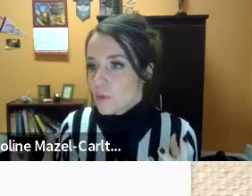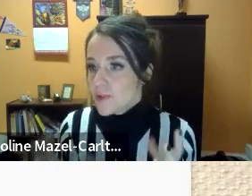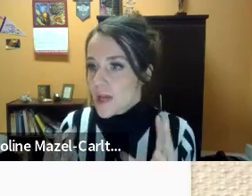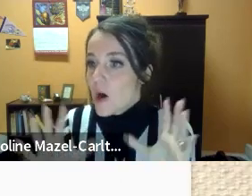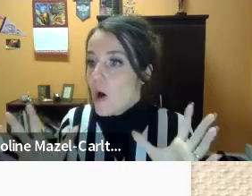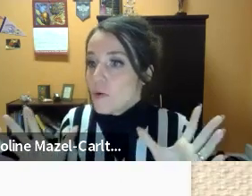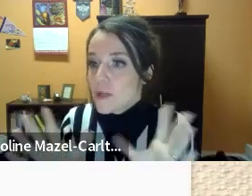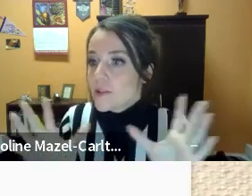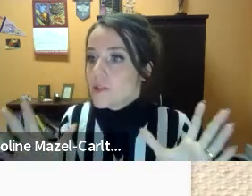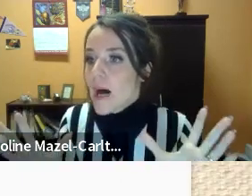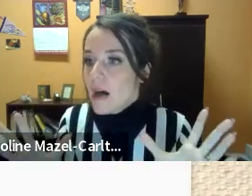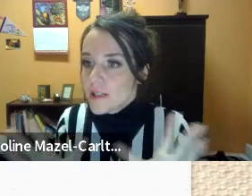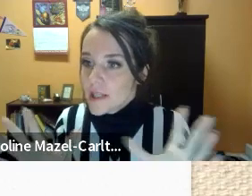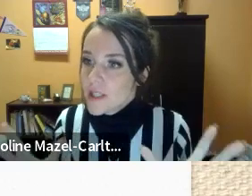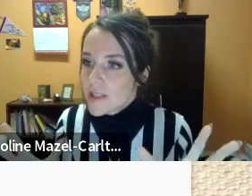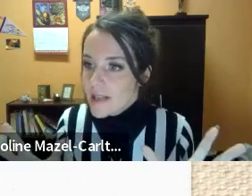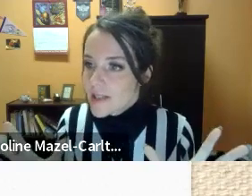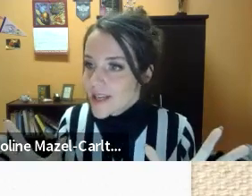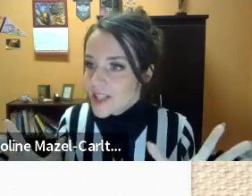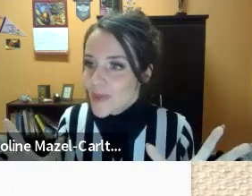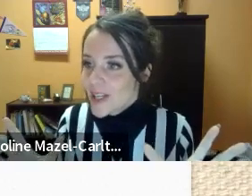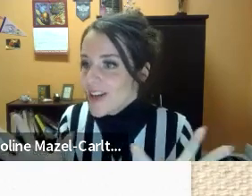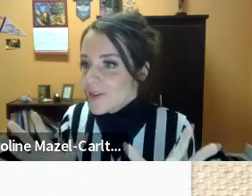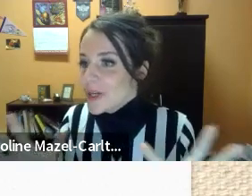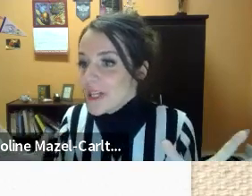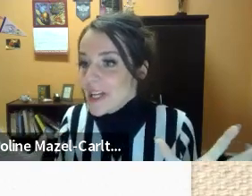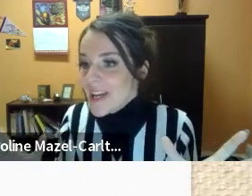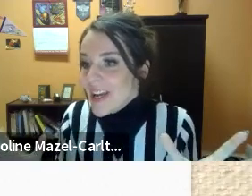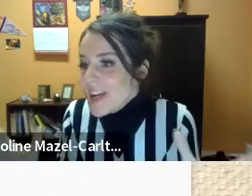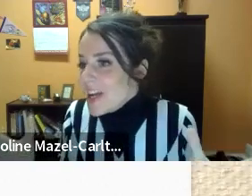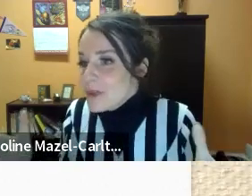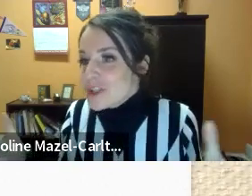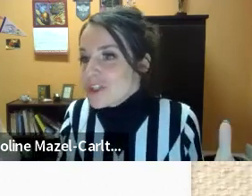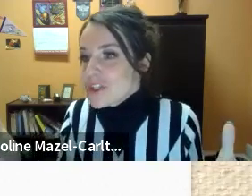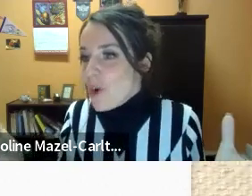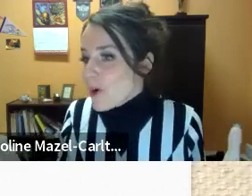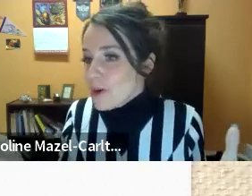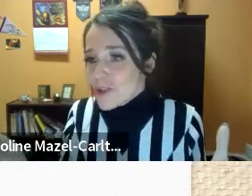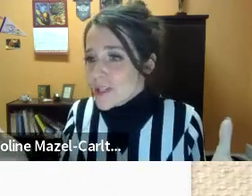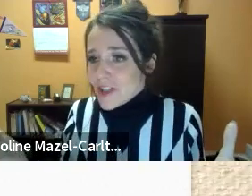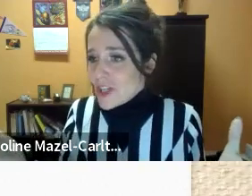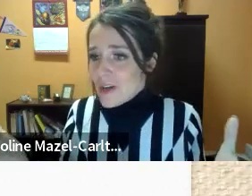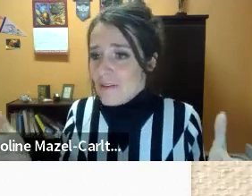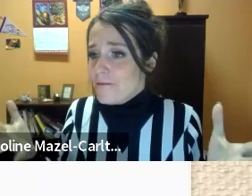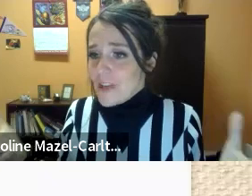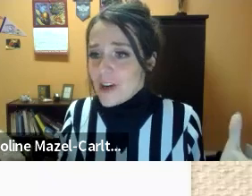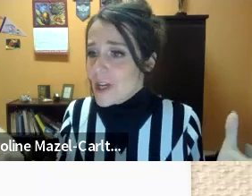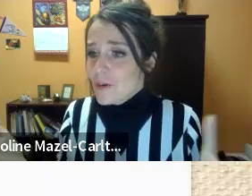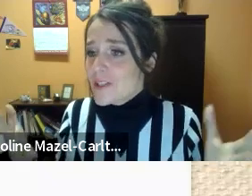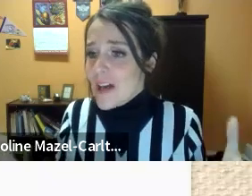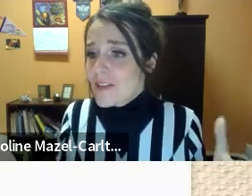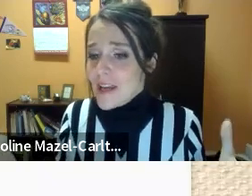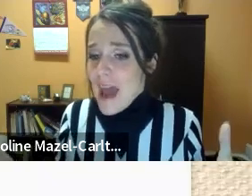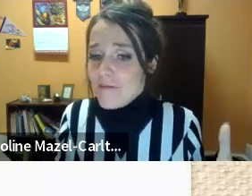organizaciones que quieren usar esto. Y dicen, es que hay una póliza que dice esto. No, en